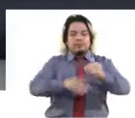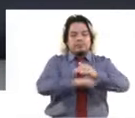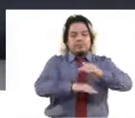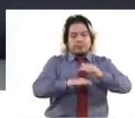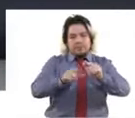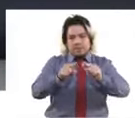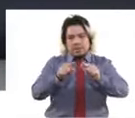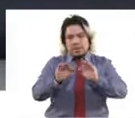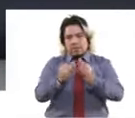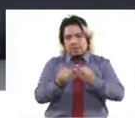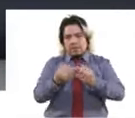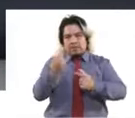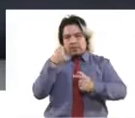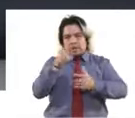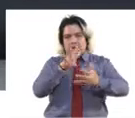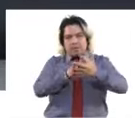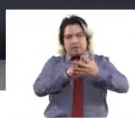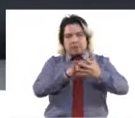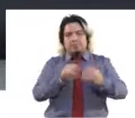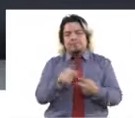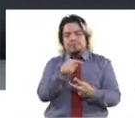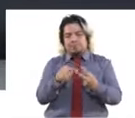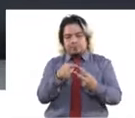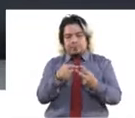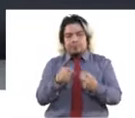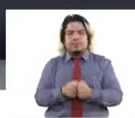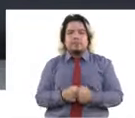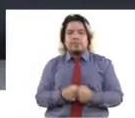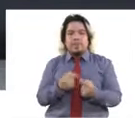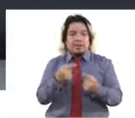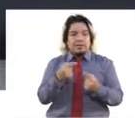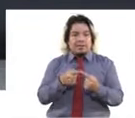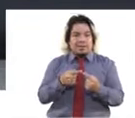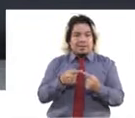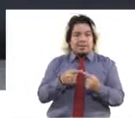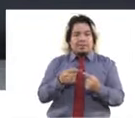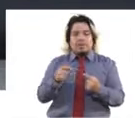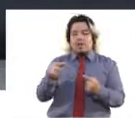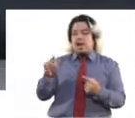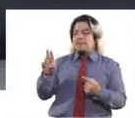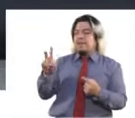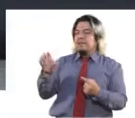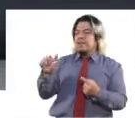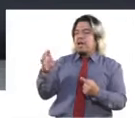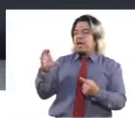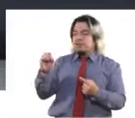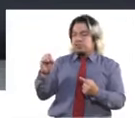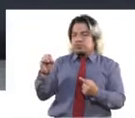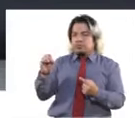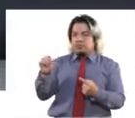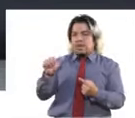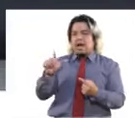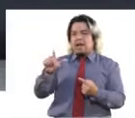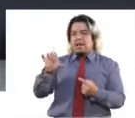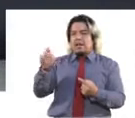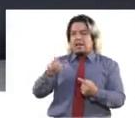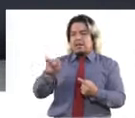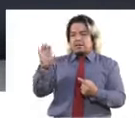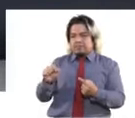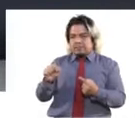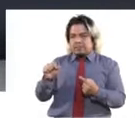inicial del sistema penitenciario. Recibamos a Velasco Villegas Alexis